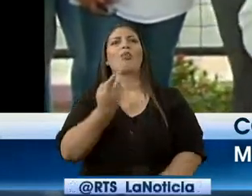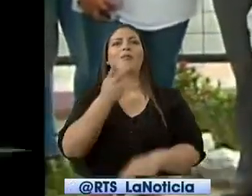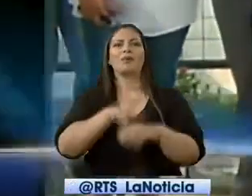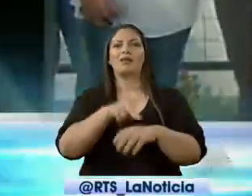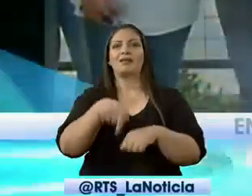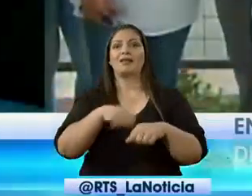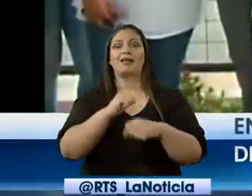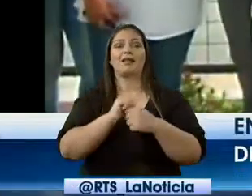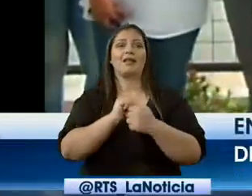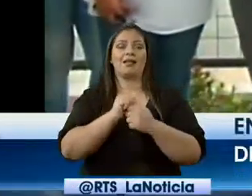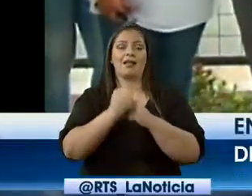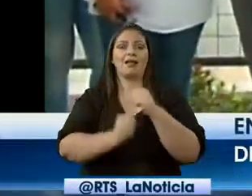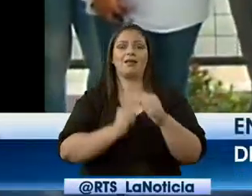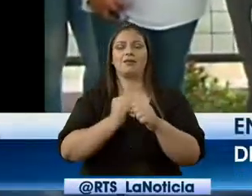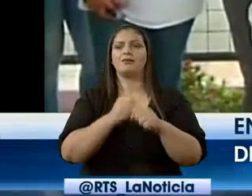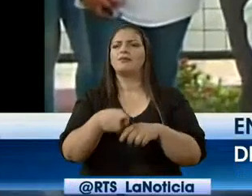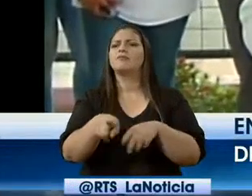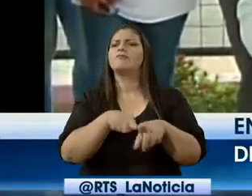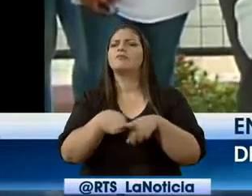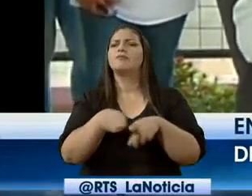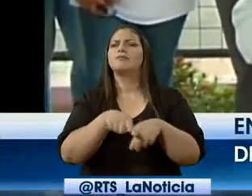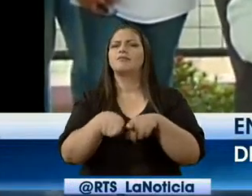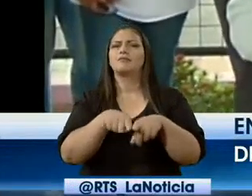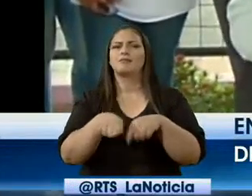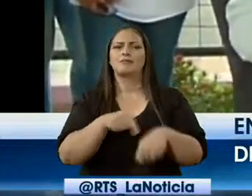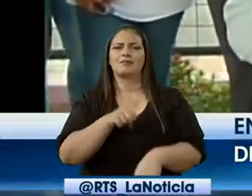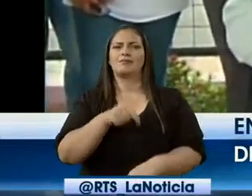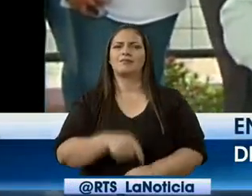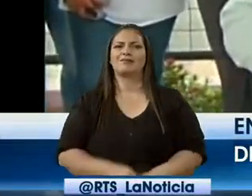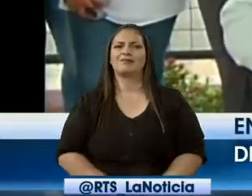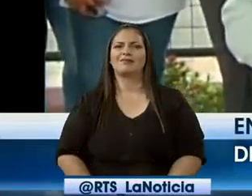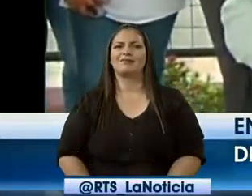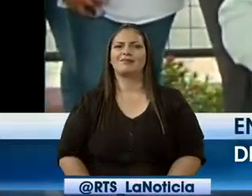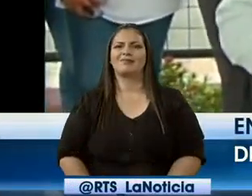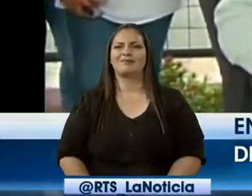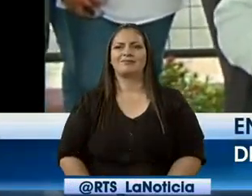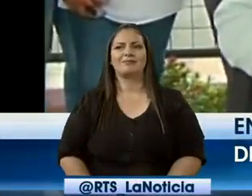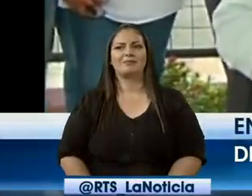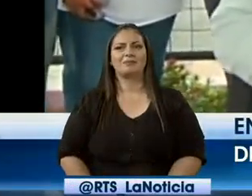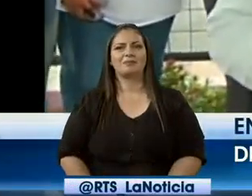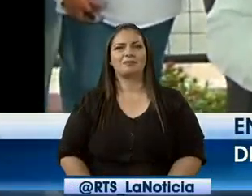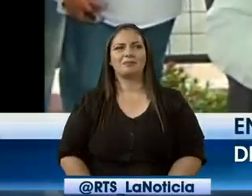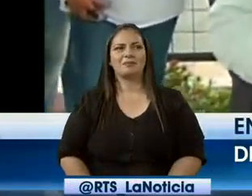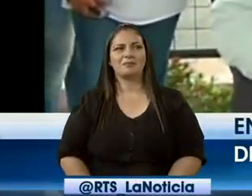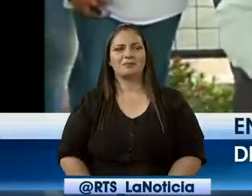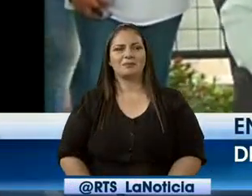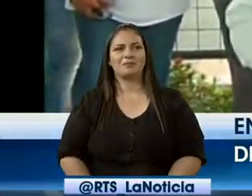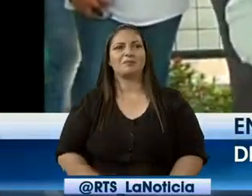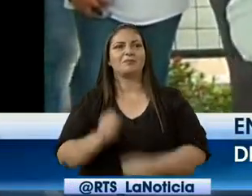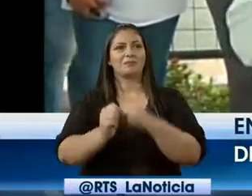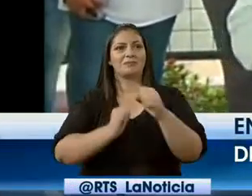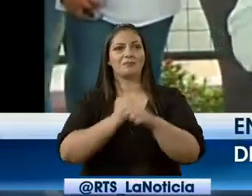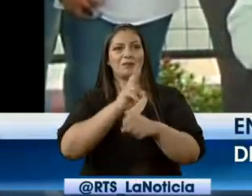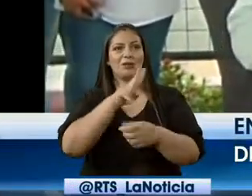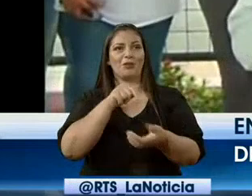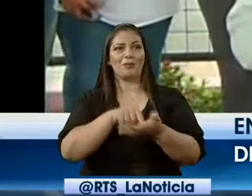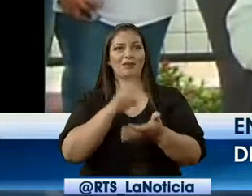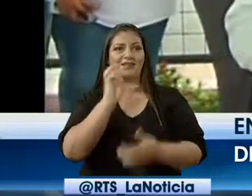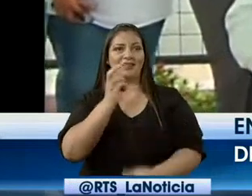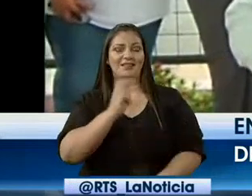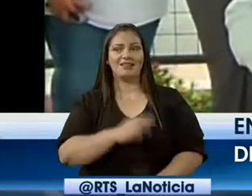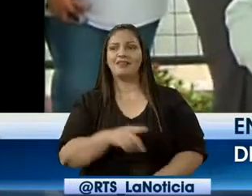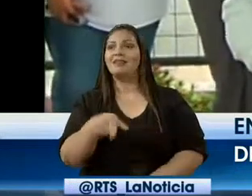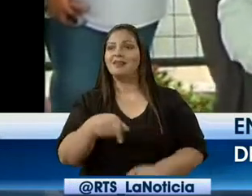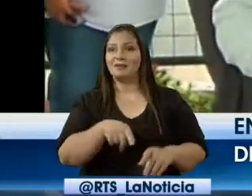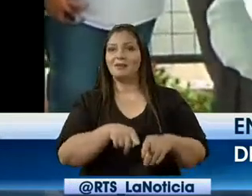año. Así que todavía están a tiempo, bueno, ya se acaba el concurso por este 2016. Para el próximo año